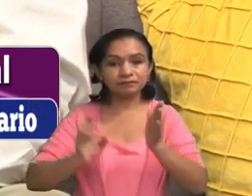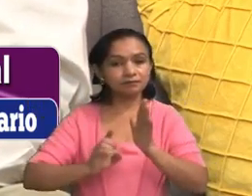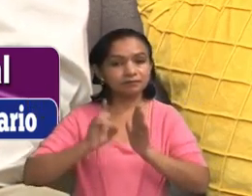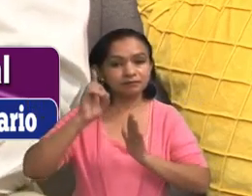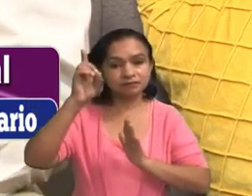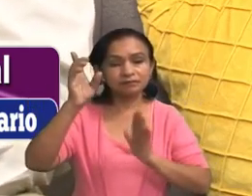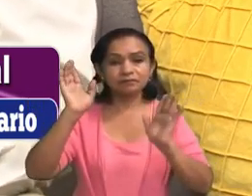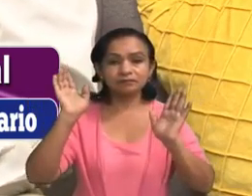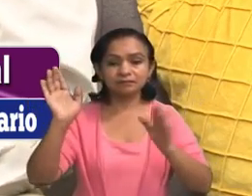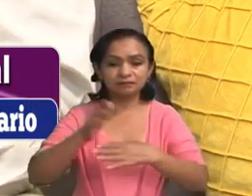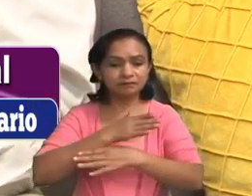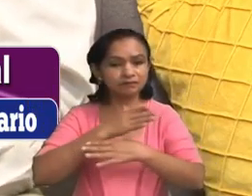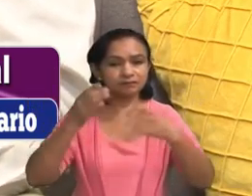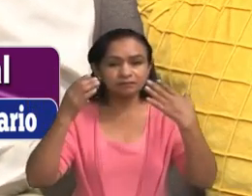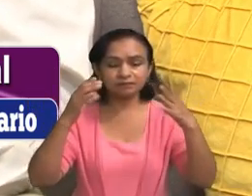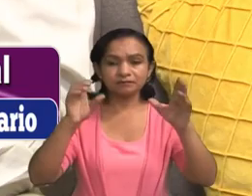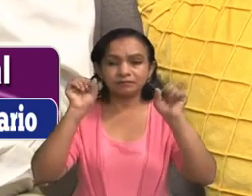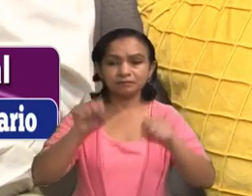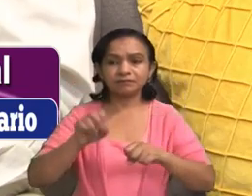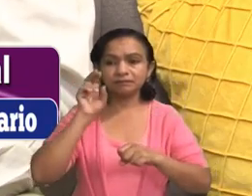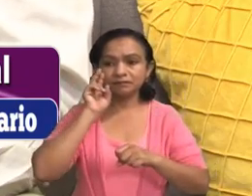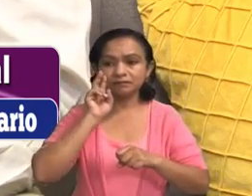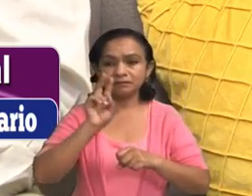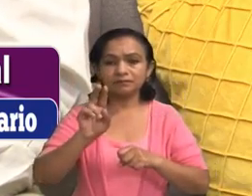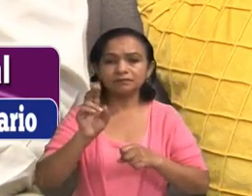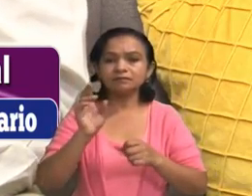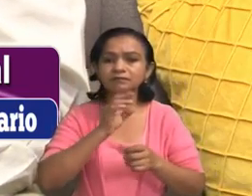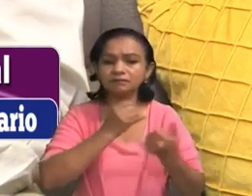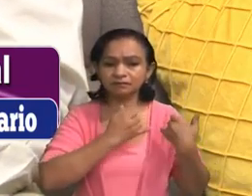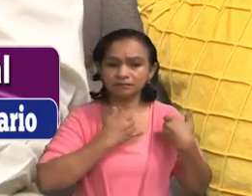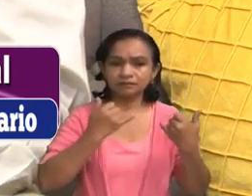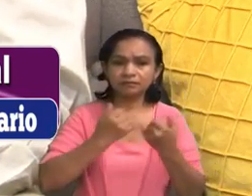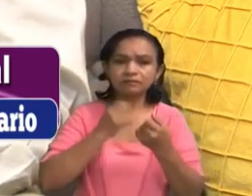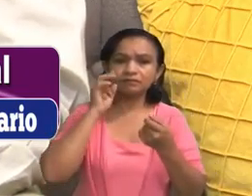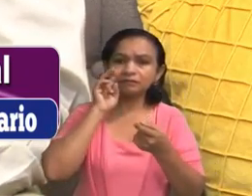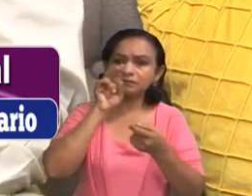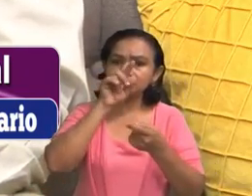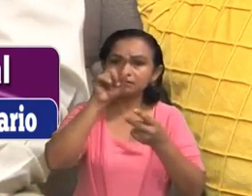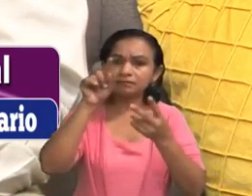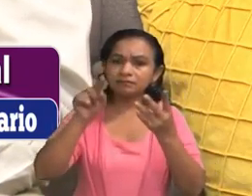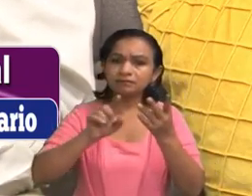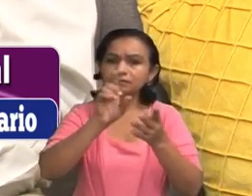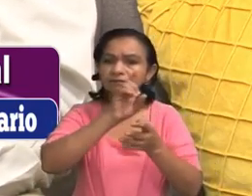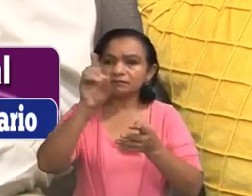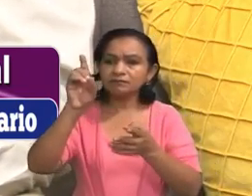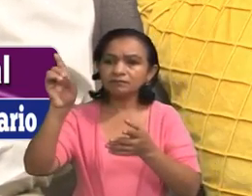desarrolladas. Va a poder ver cuántas instituciones estuvieron, de dónde eran.